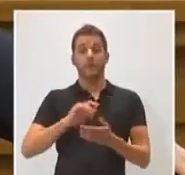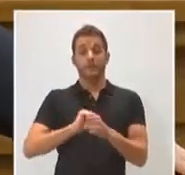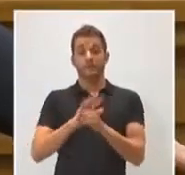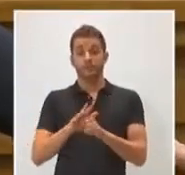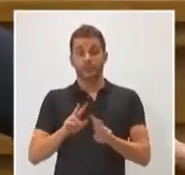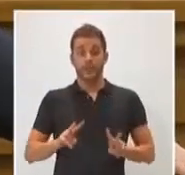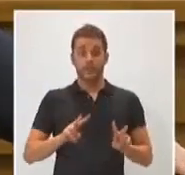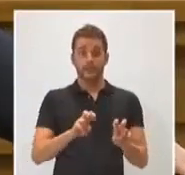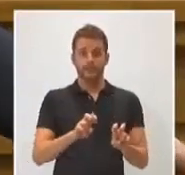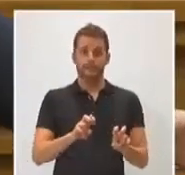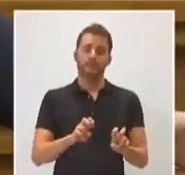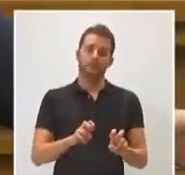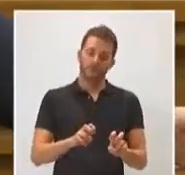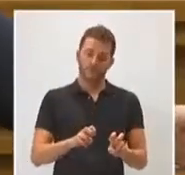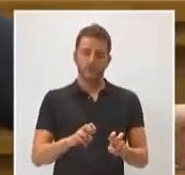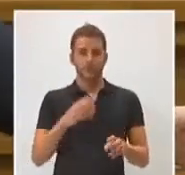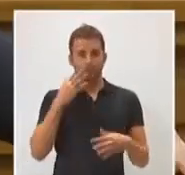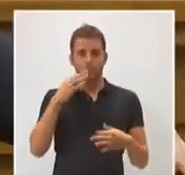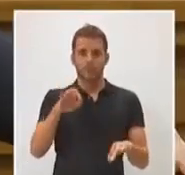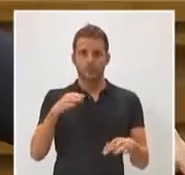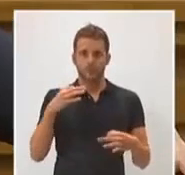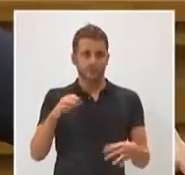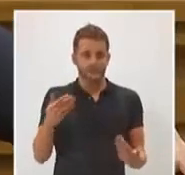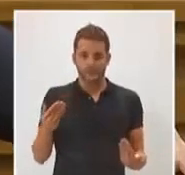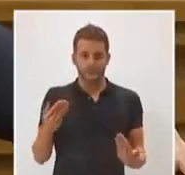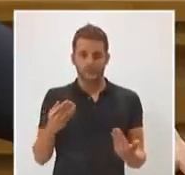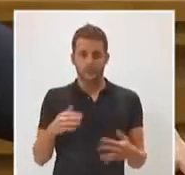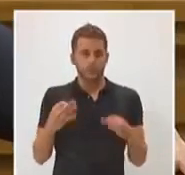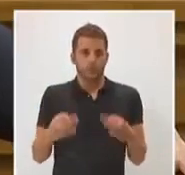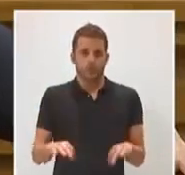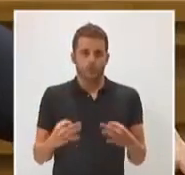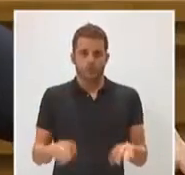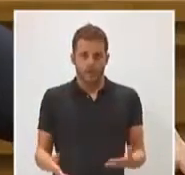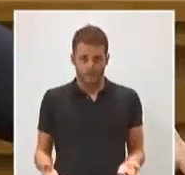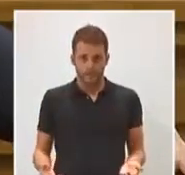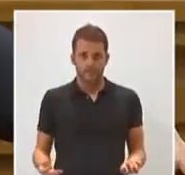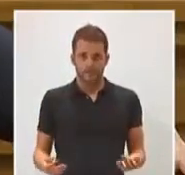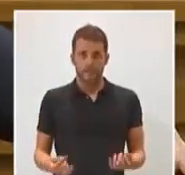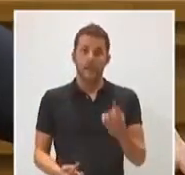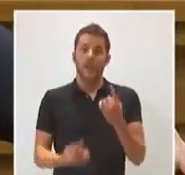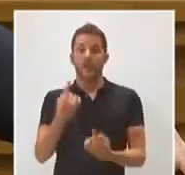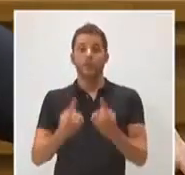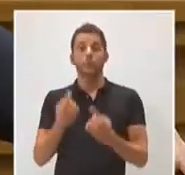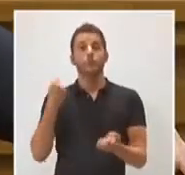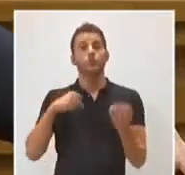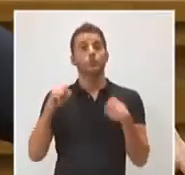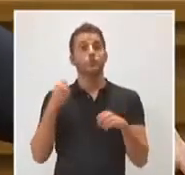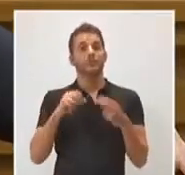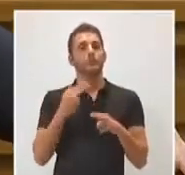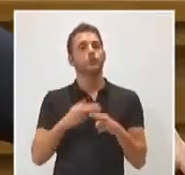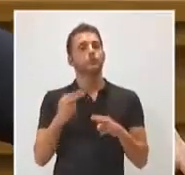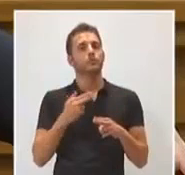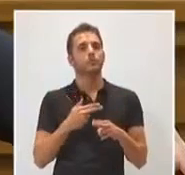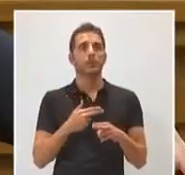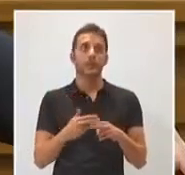evidentemente eran normales humanos aunque hubo hubo algunos comportamientos políticos es me refiero